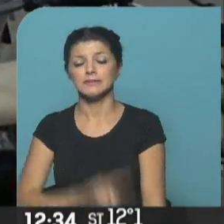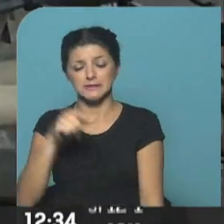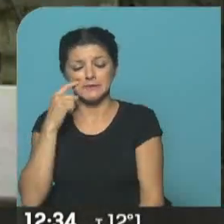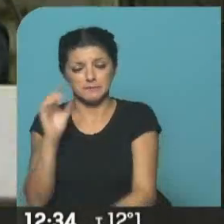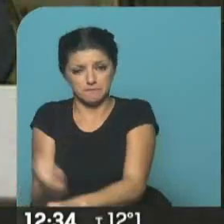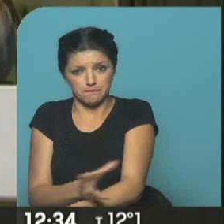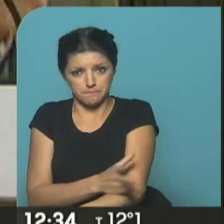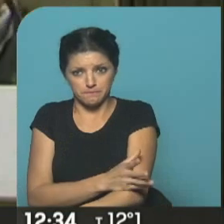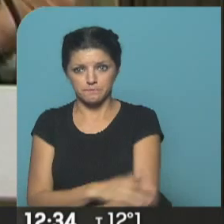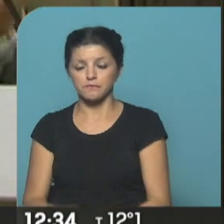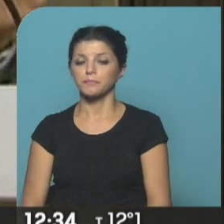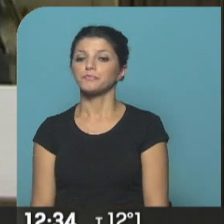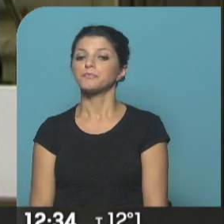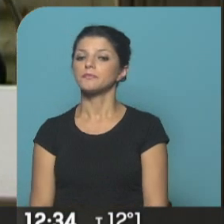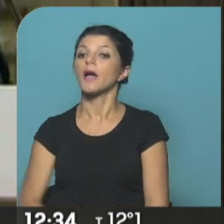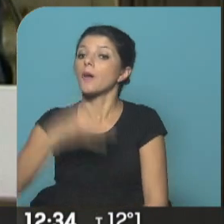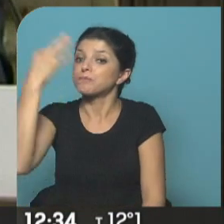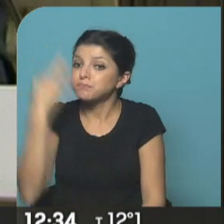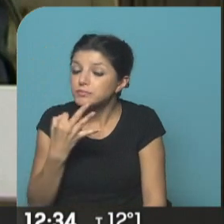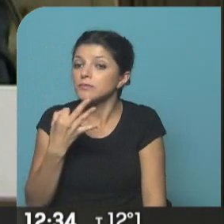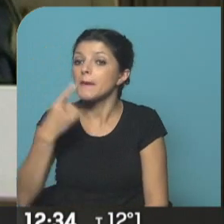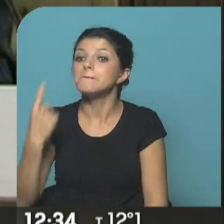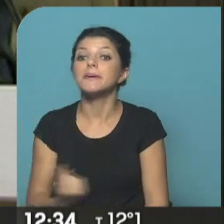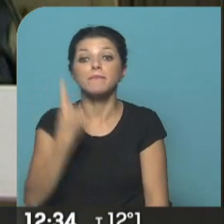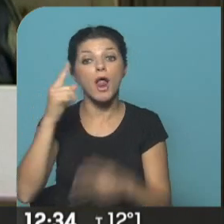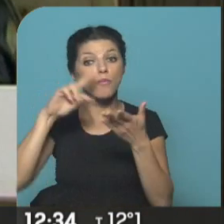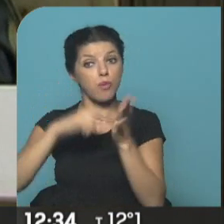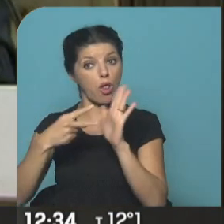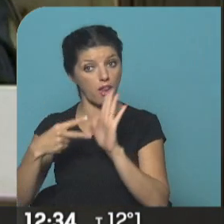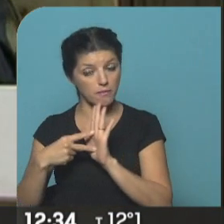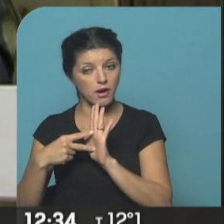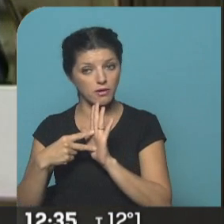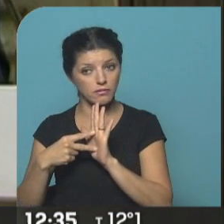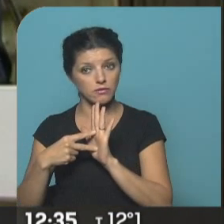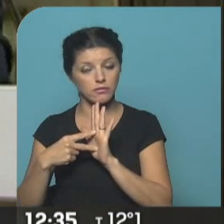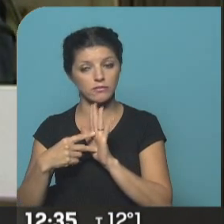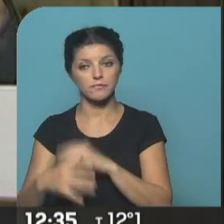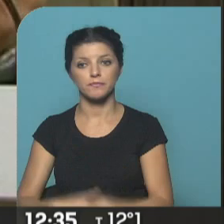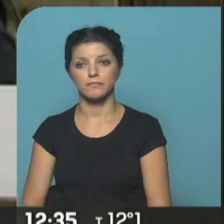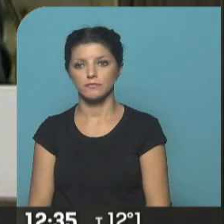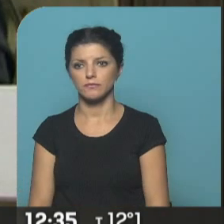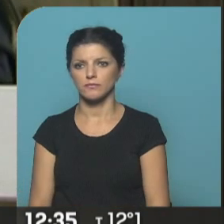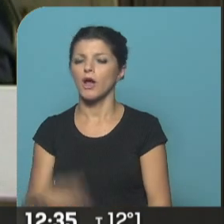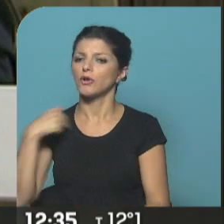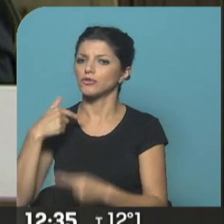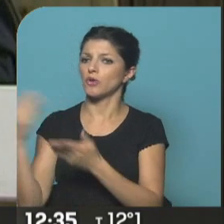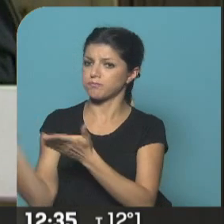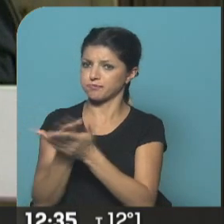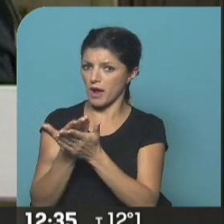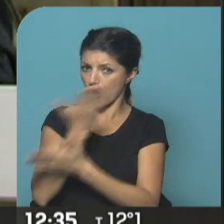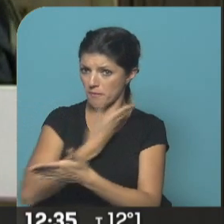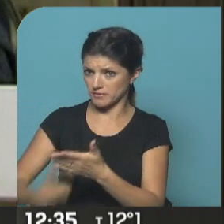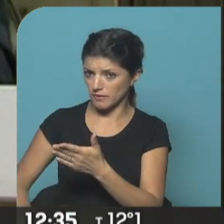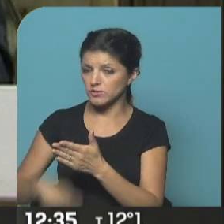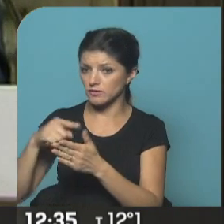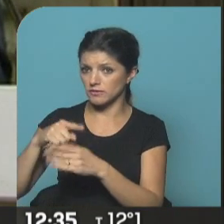impresión. En realidad, el primer problema de Europa, según se recogía en un estudio que se nos presentó a los jefes de Estado y Gobierno en